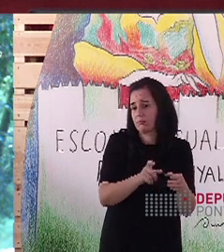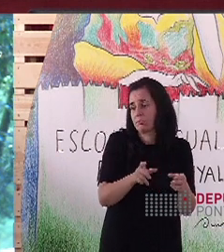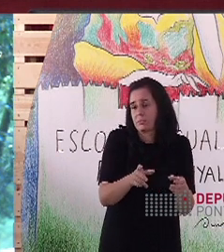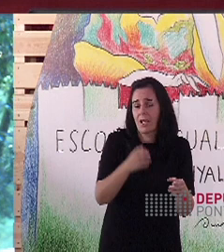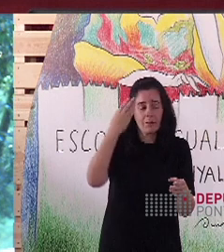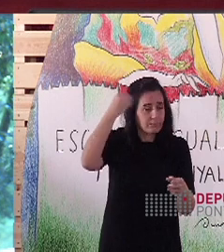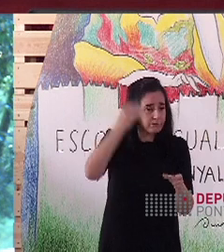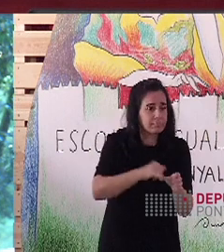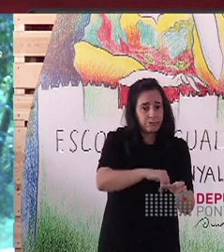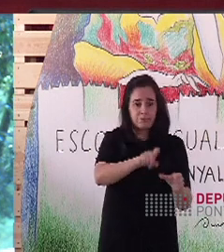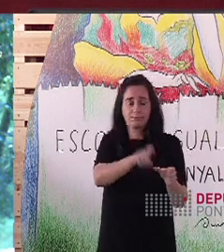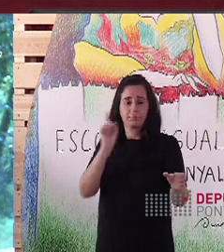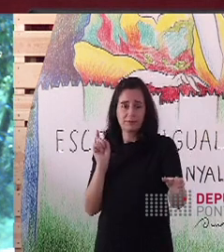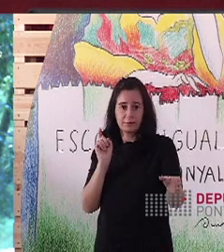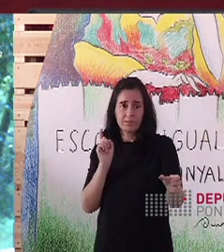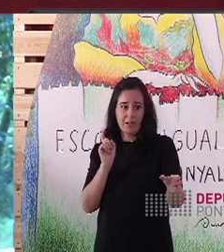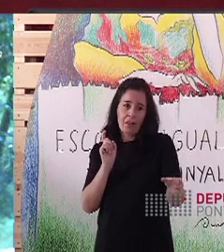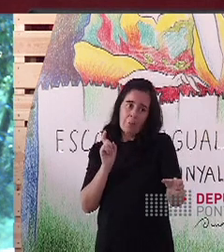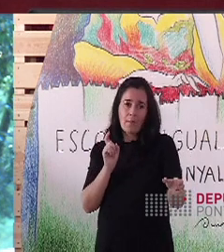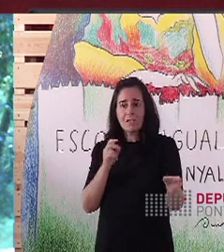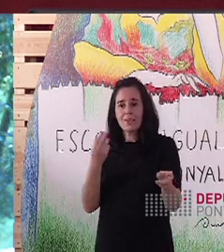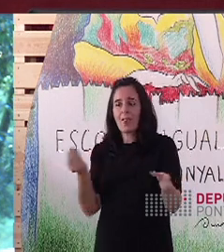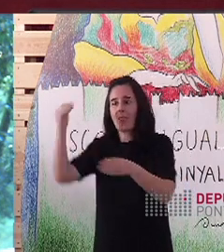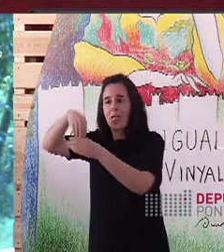sumergido en las políticas de la identidad.